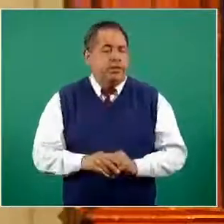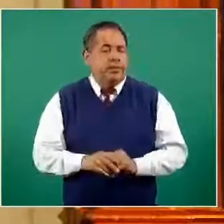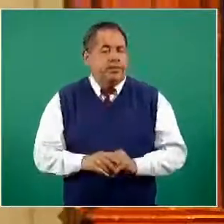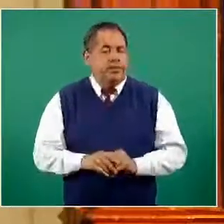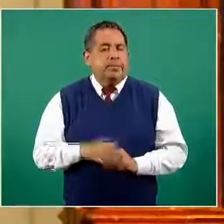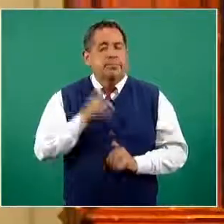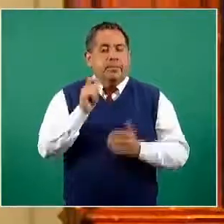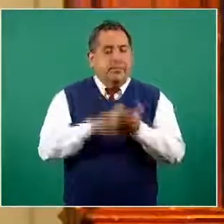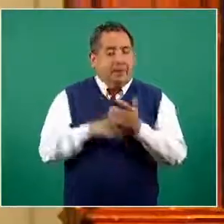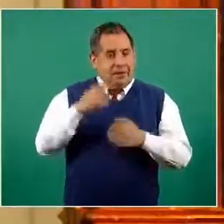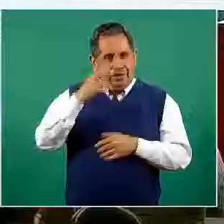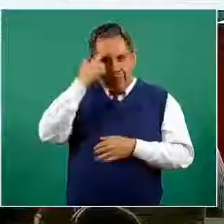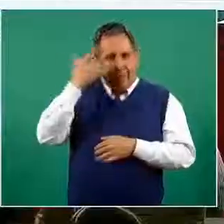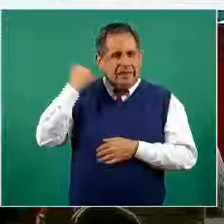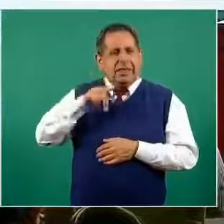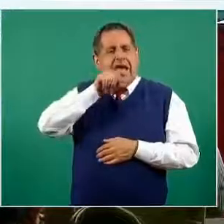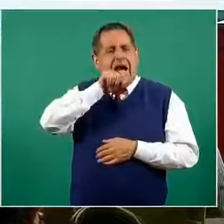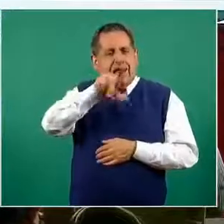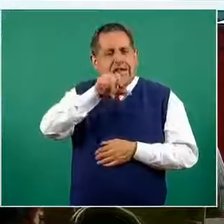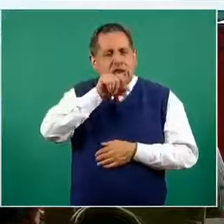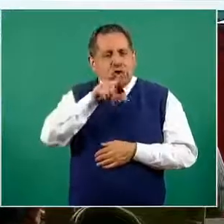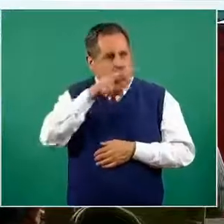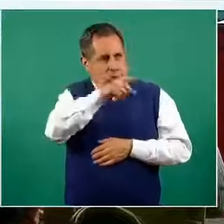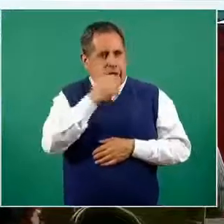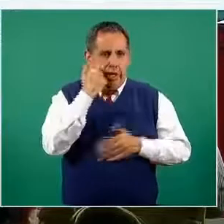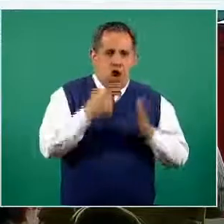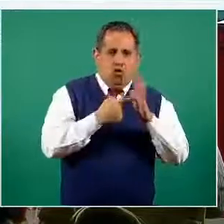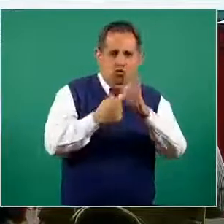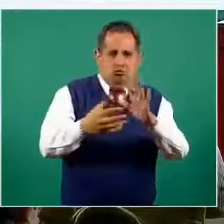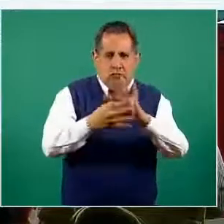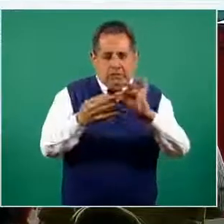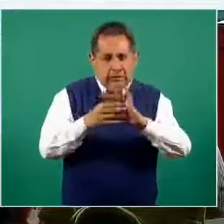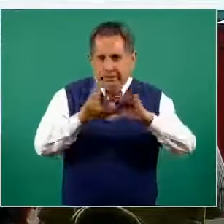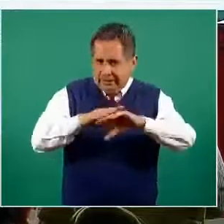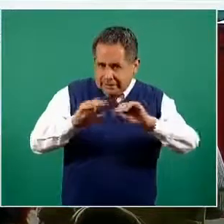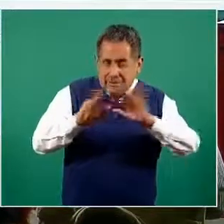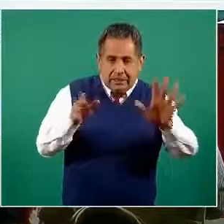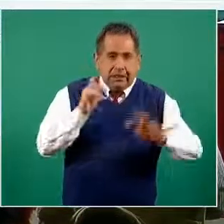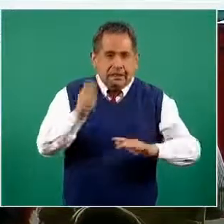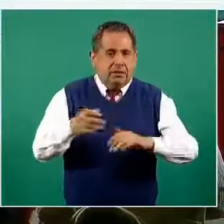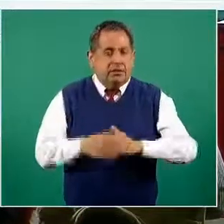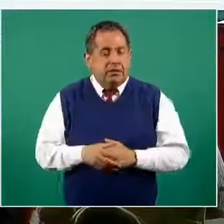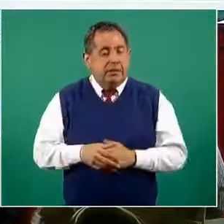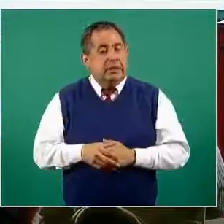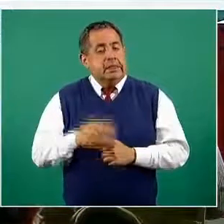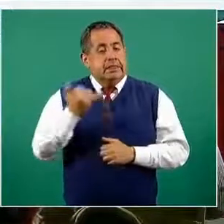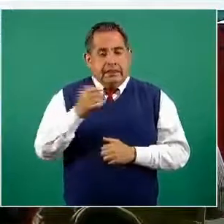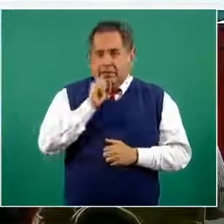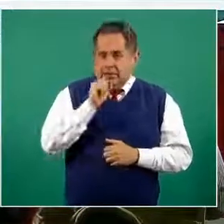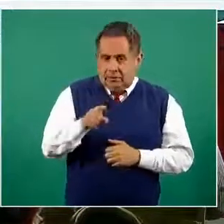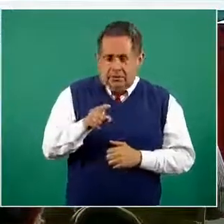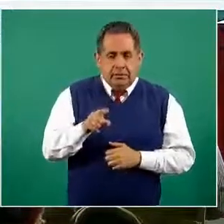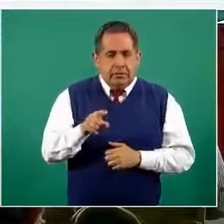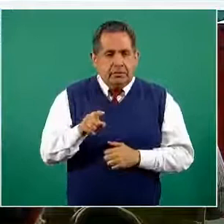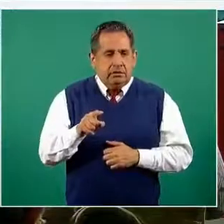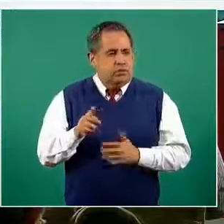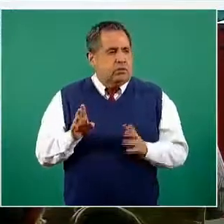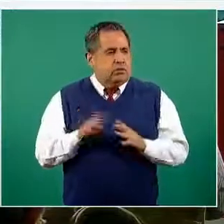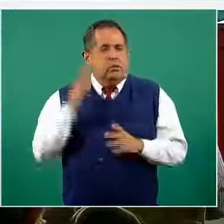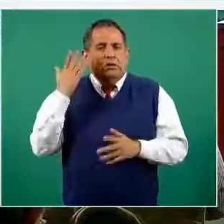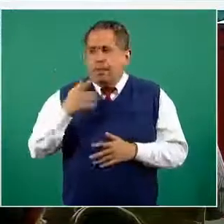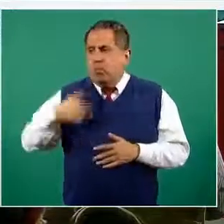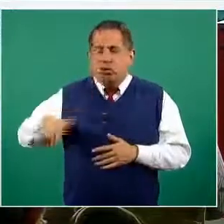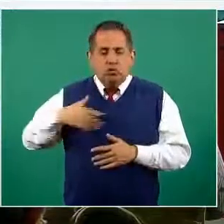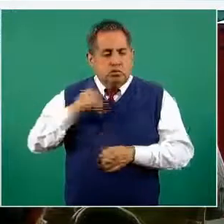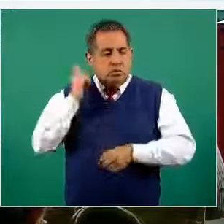el caso de Jalisco que queríamos también presentarles aquí esta aclaratoria. Y finalmente, ¿cómo vamos a poder determinar